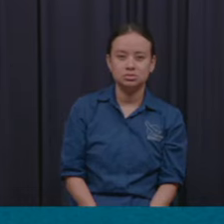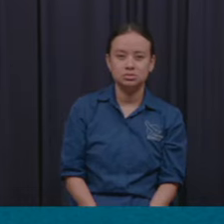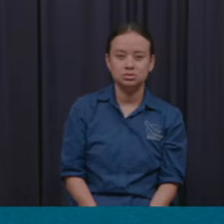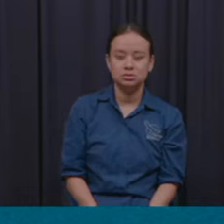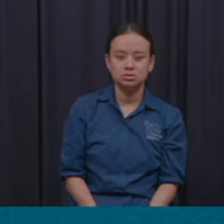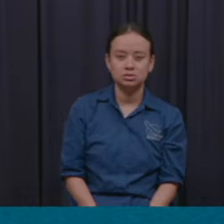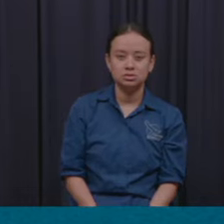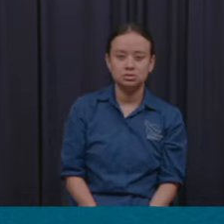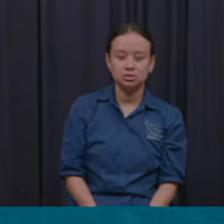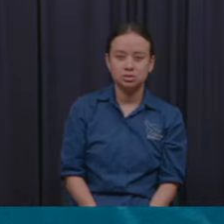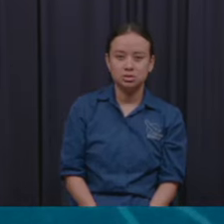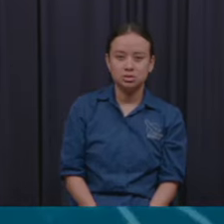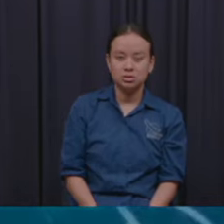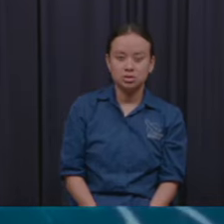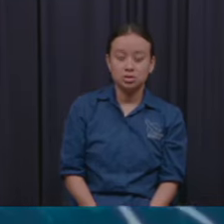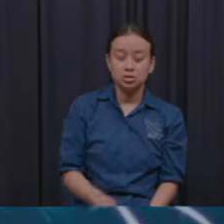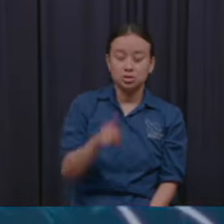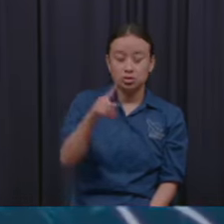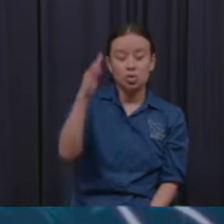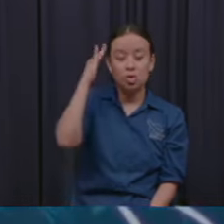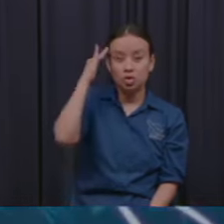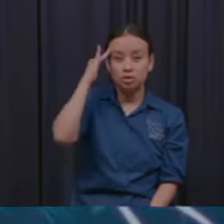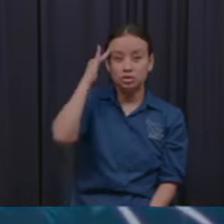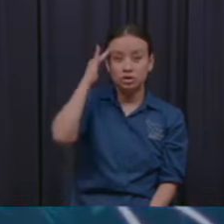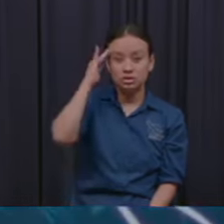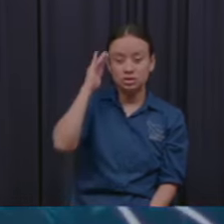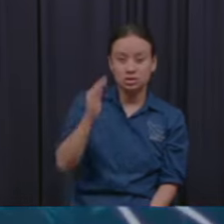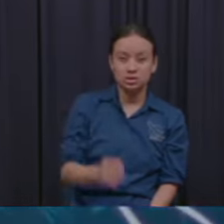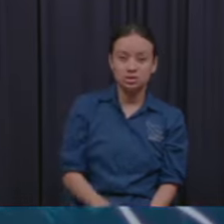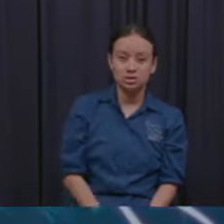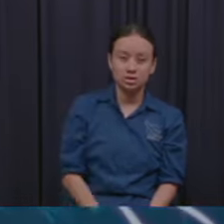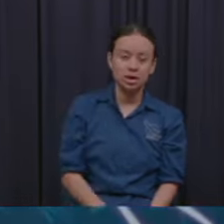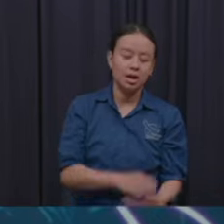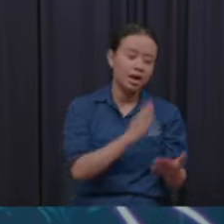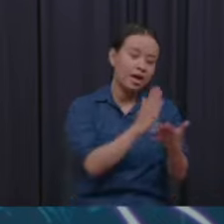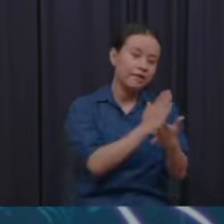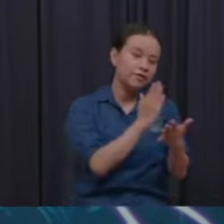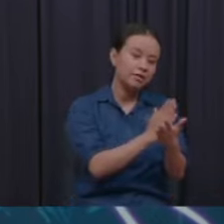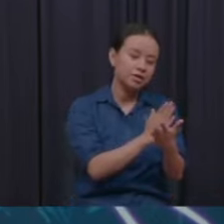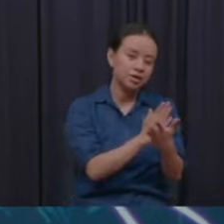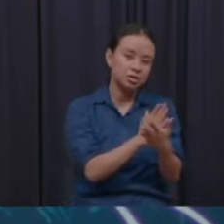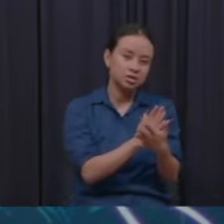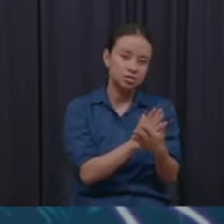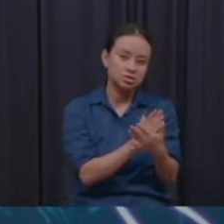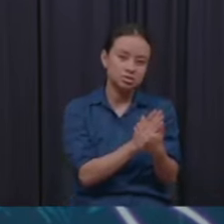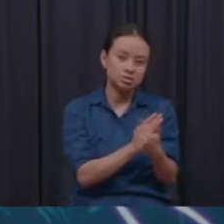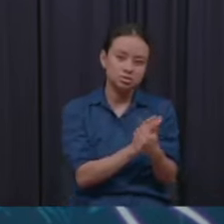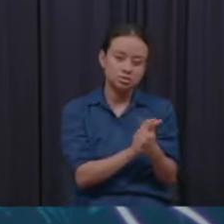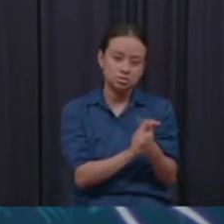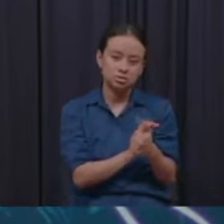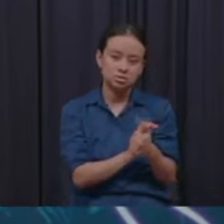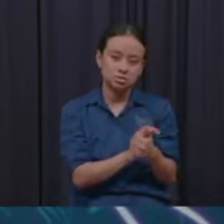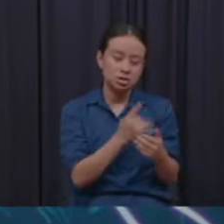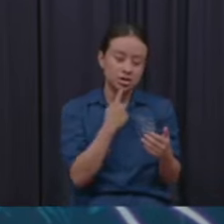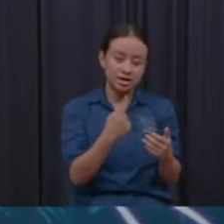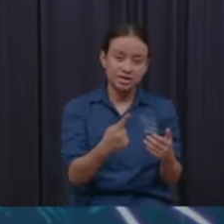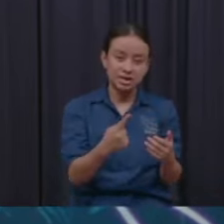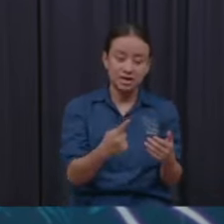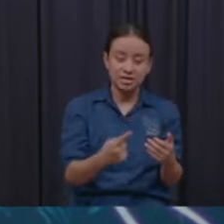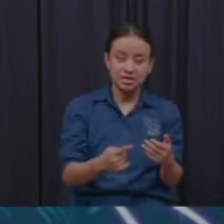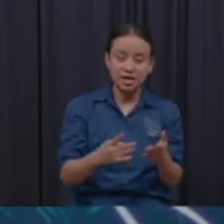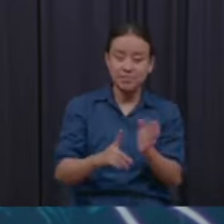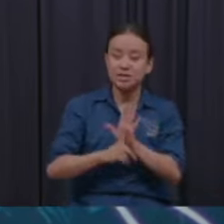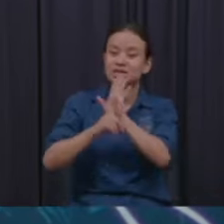Mire, usted conoce la, ahí le dejo la porción para que usted la lea, cuando hablo de dedicar la casa al Señor y las personas que viven